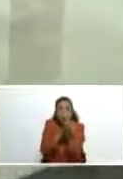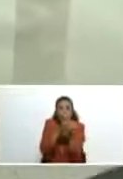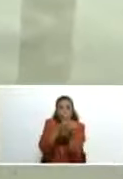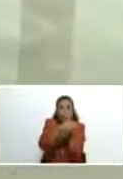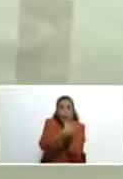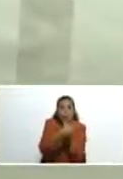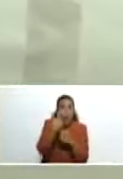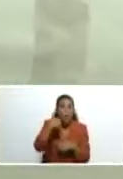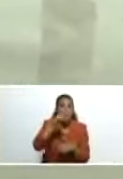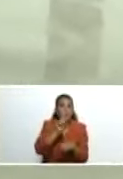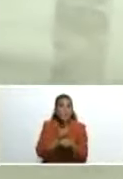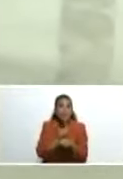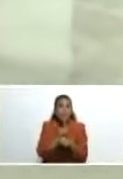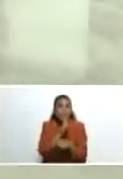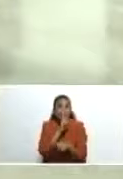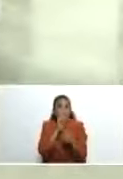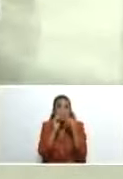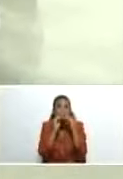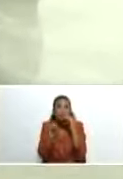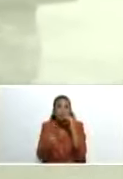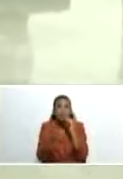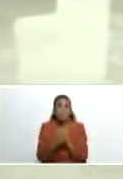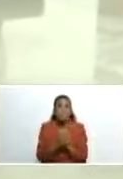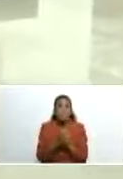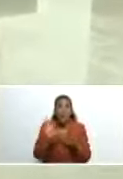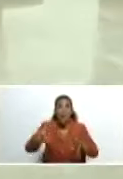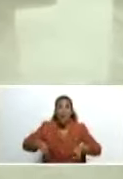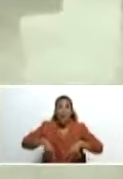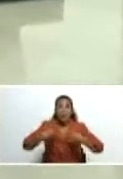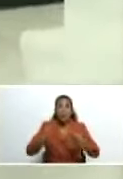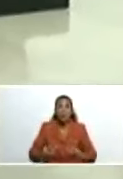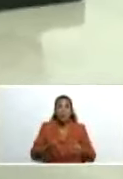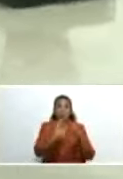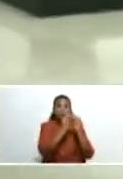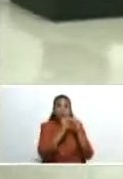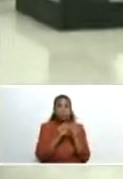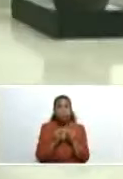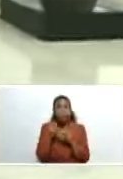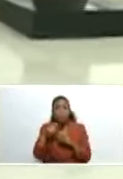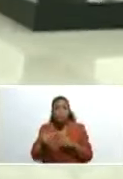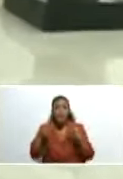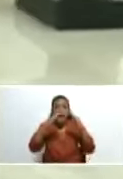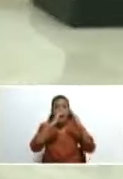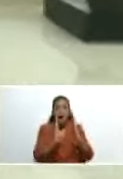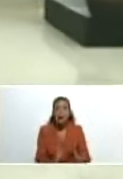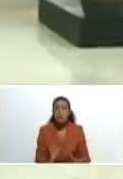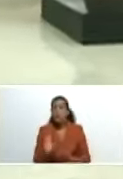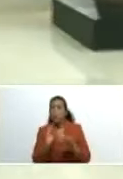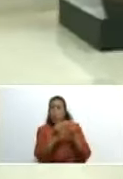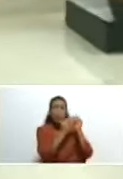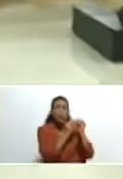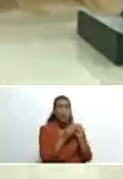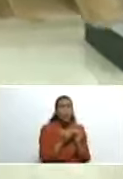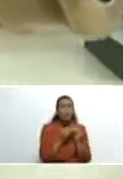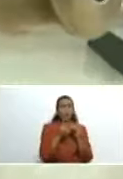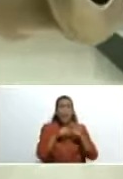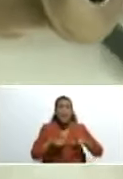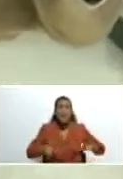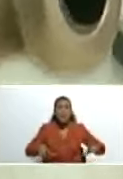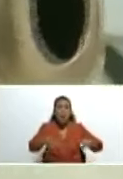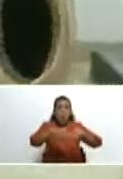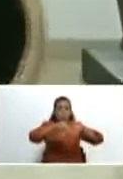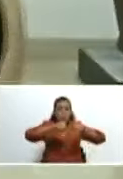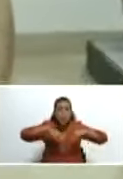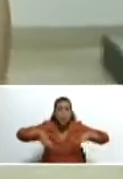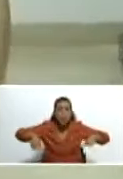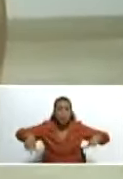que vengo a estos pasadizos secretos. Porque a raíz de la restauración, comandante, empezamos a utilizar este terreno